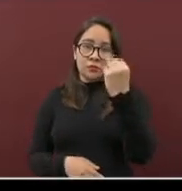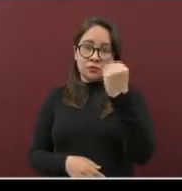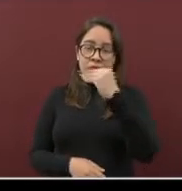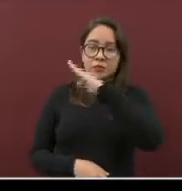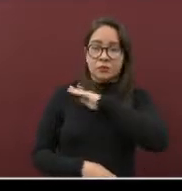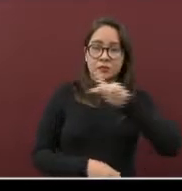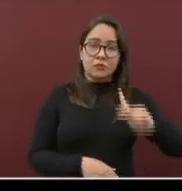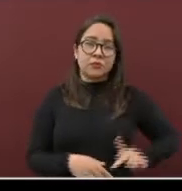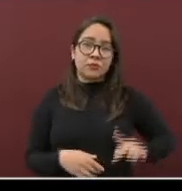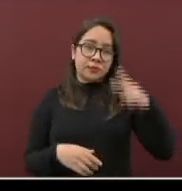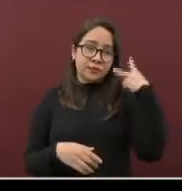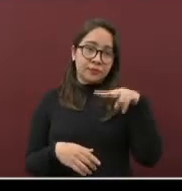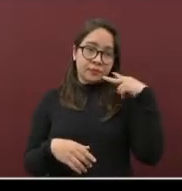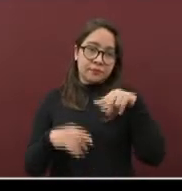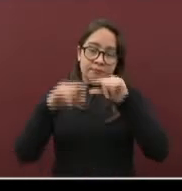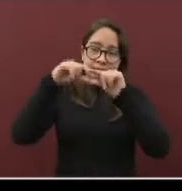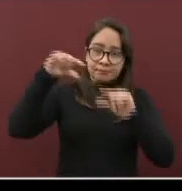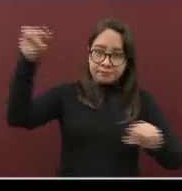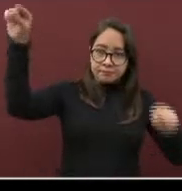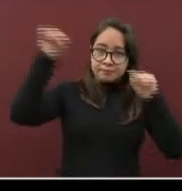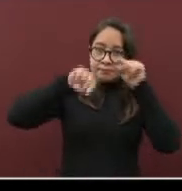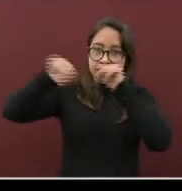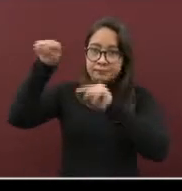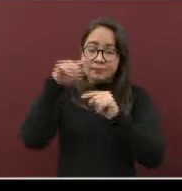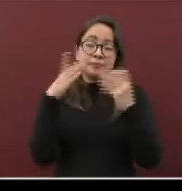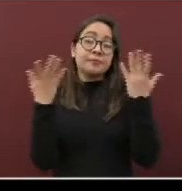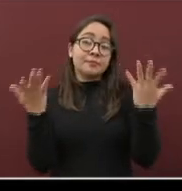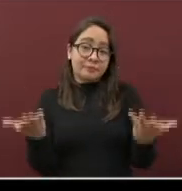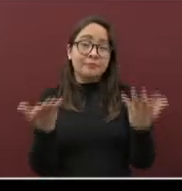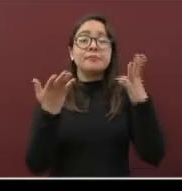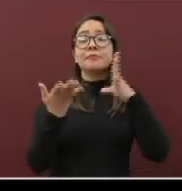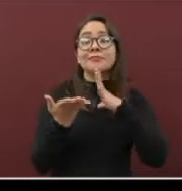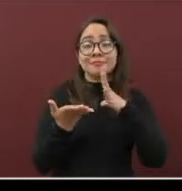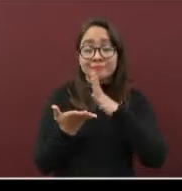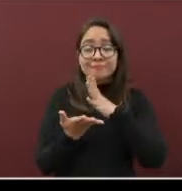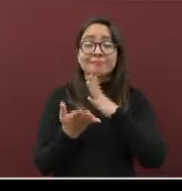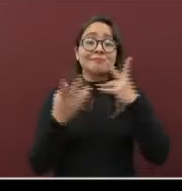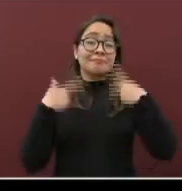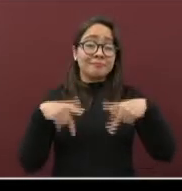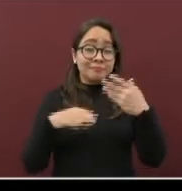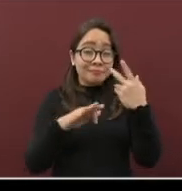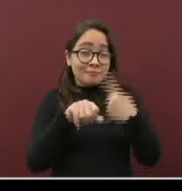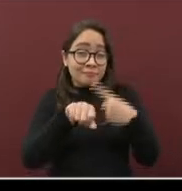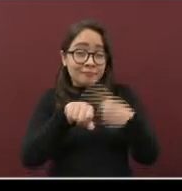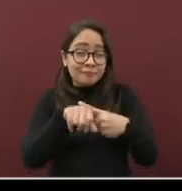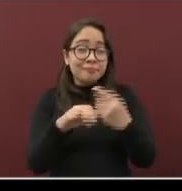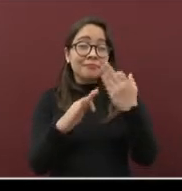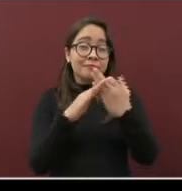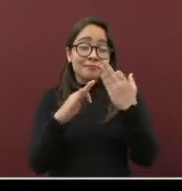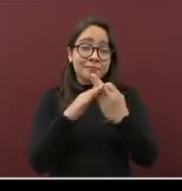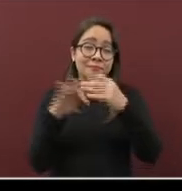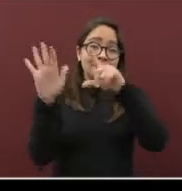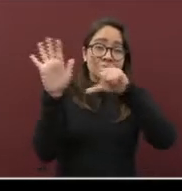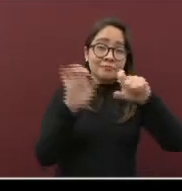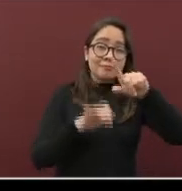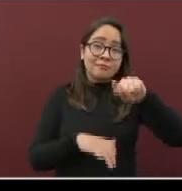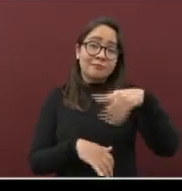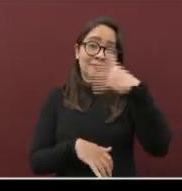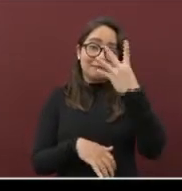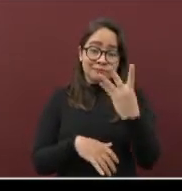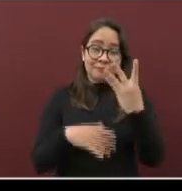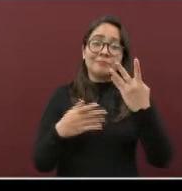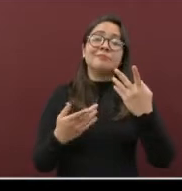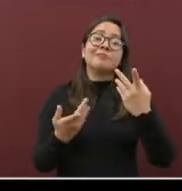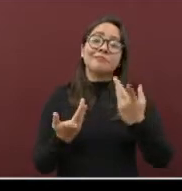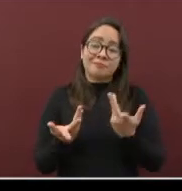Ahora los casos que representan a los pacientes actuales son 774, mismos que tienen